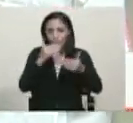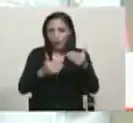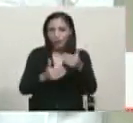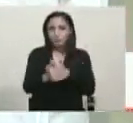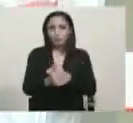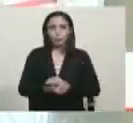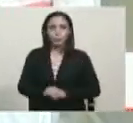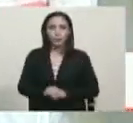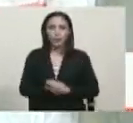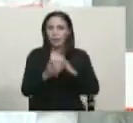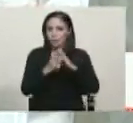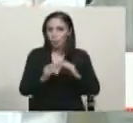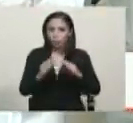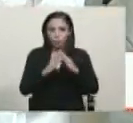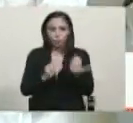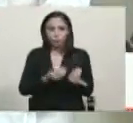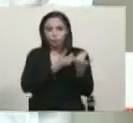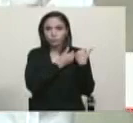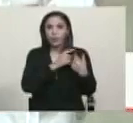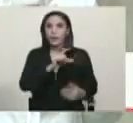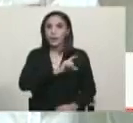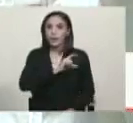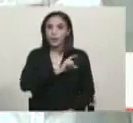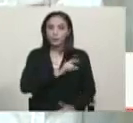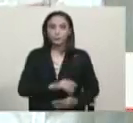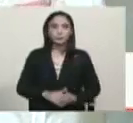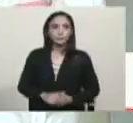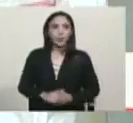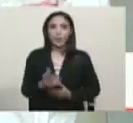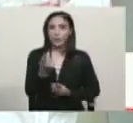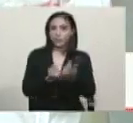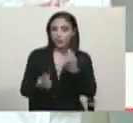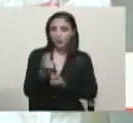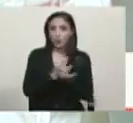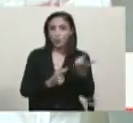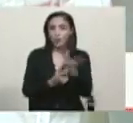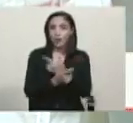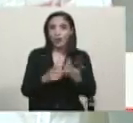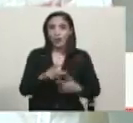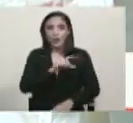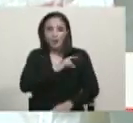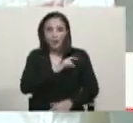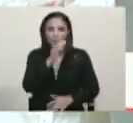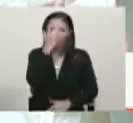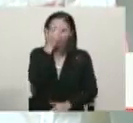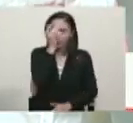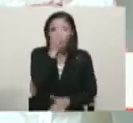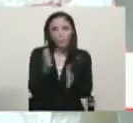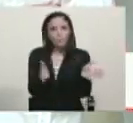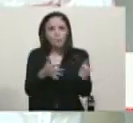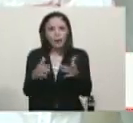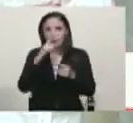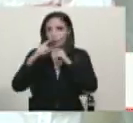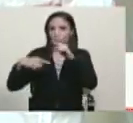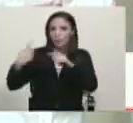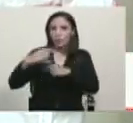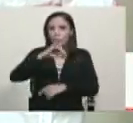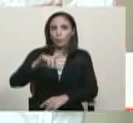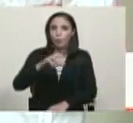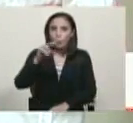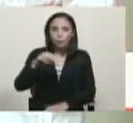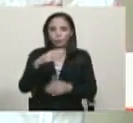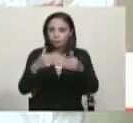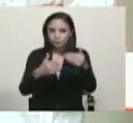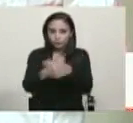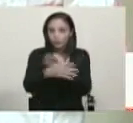Estamos empezando el año. Enero. La inversión para el primer trimestre, segundo trimestre, cuarto trimestre. Y nos den la